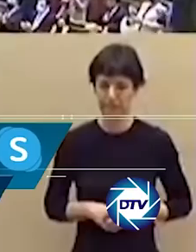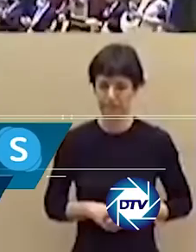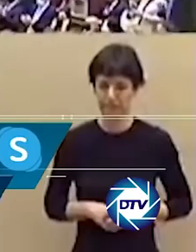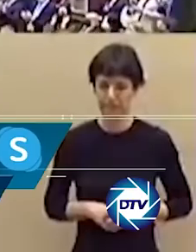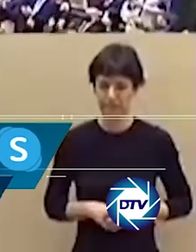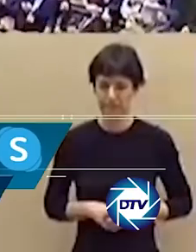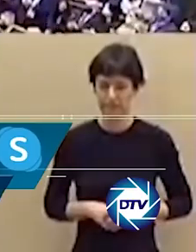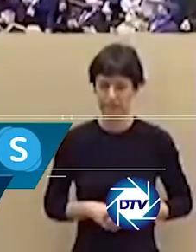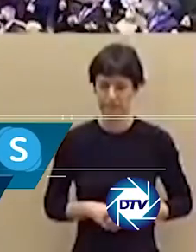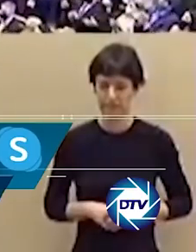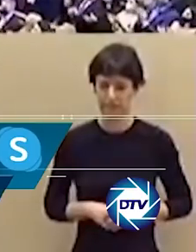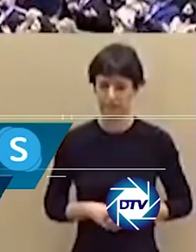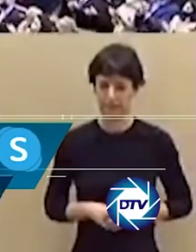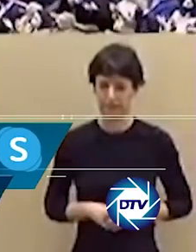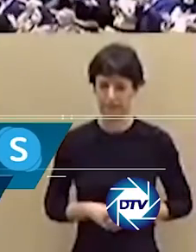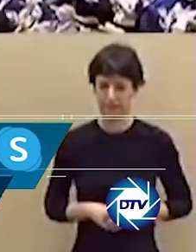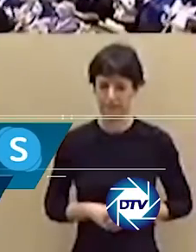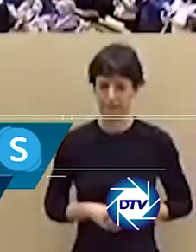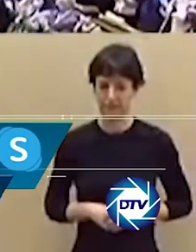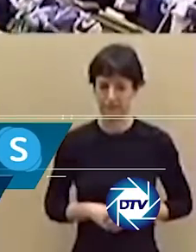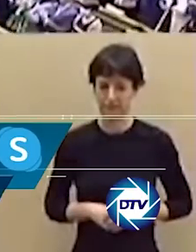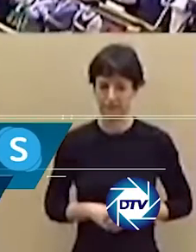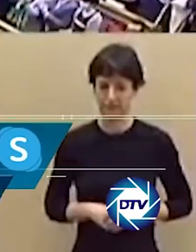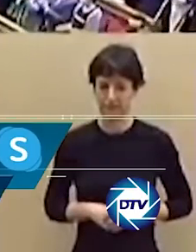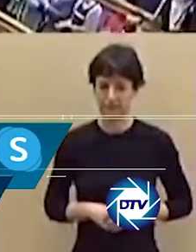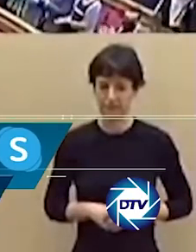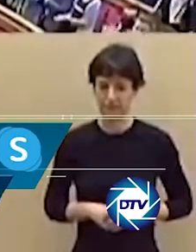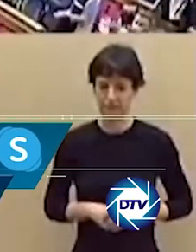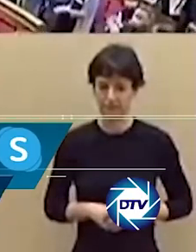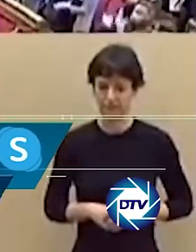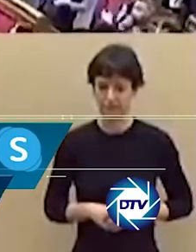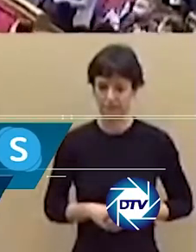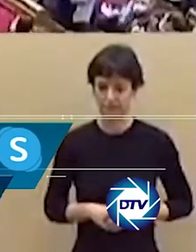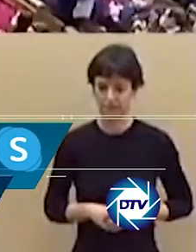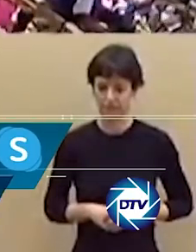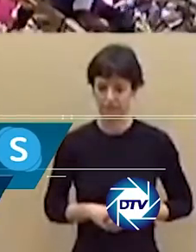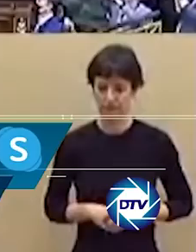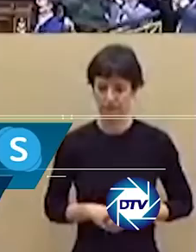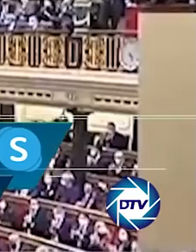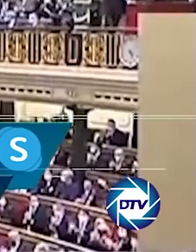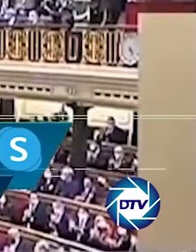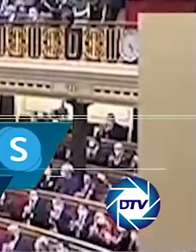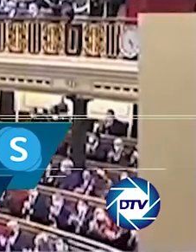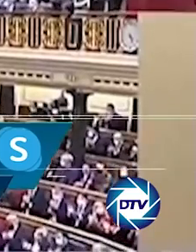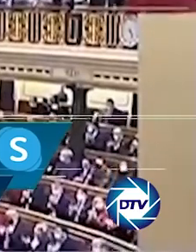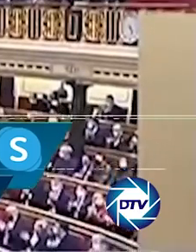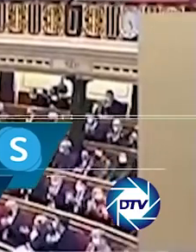entidad histórica inmensa y con unos peligros y también oportunidades, pero